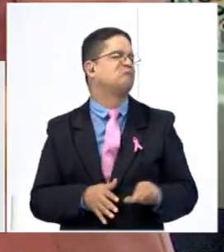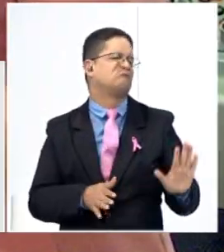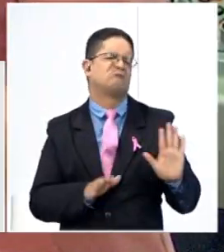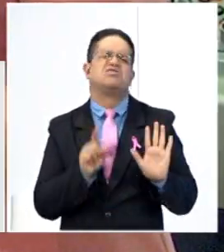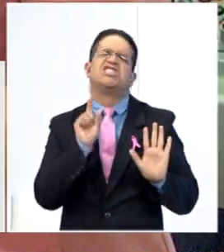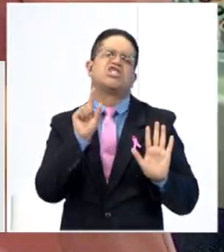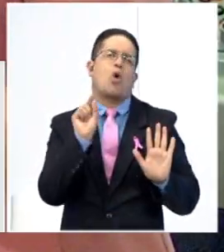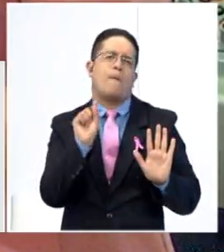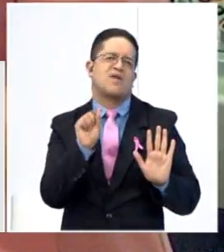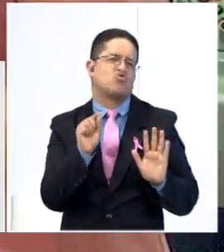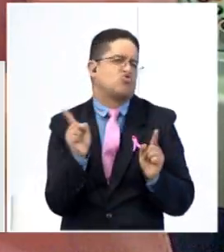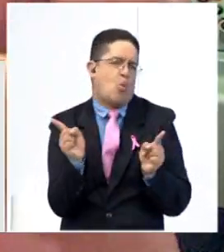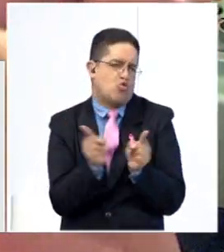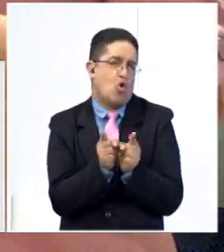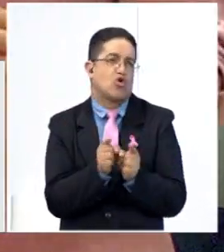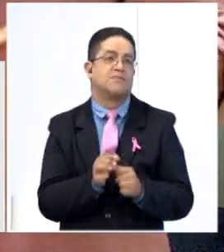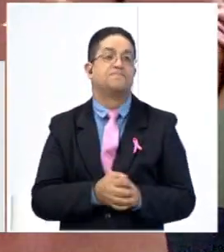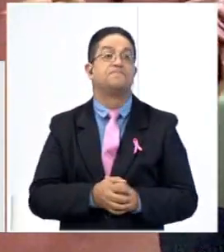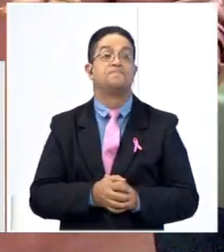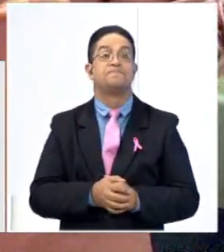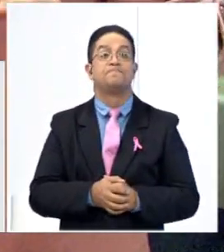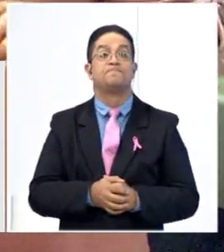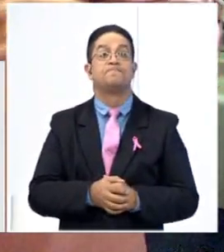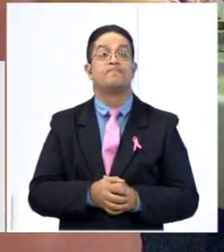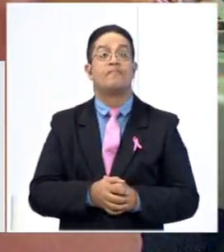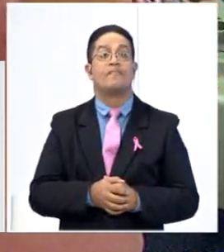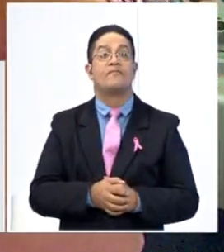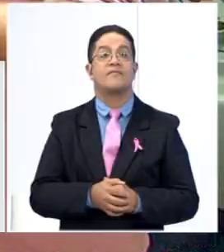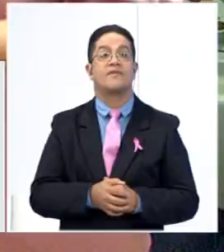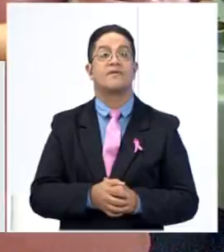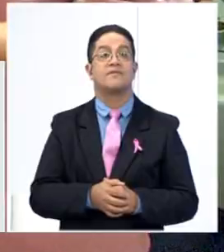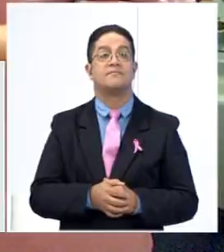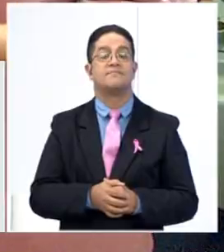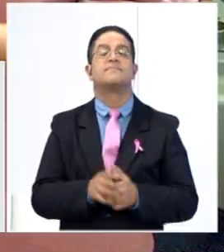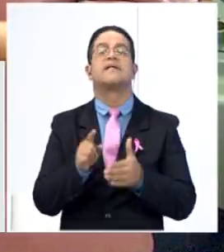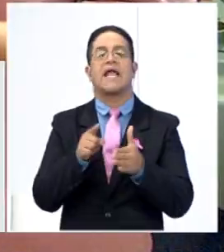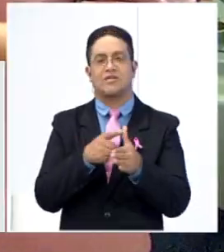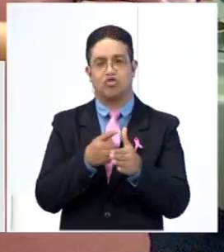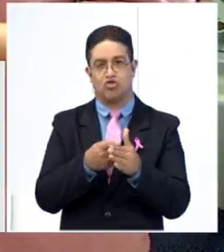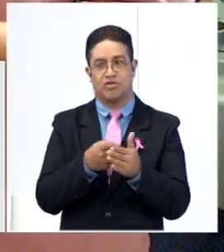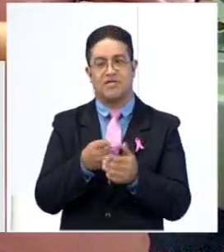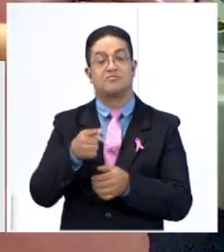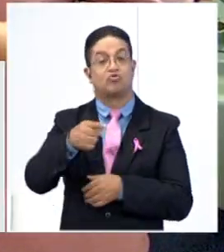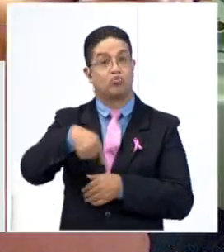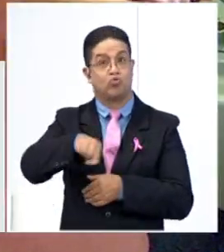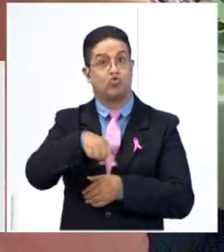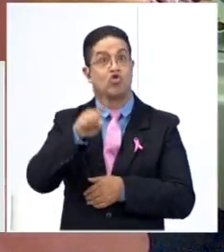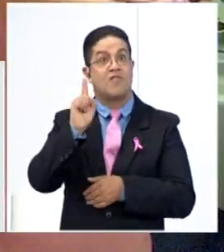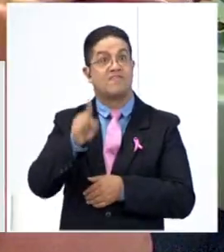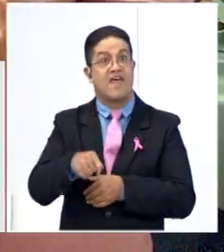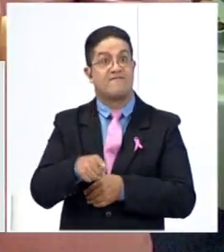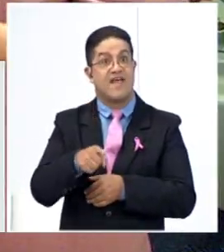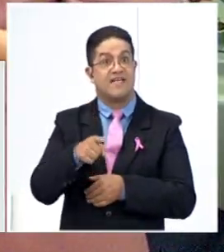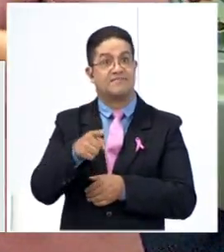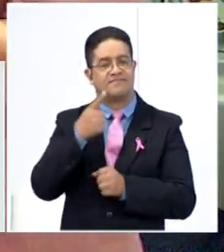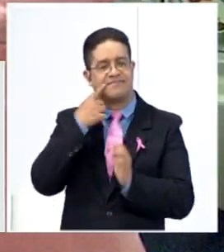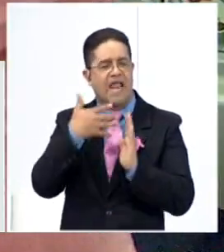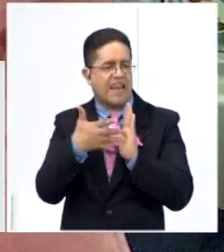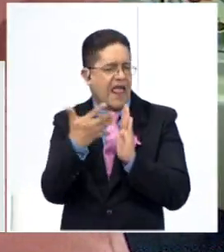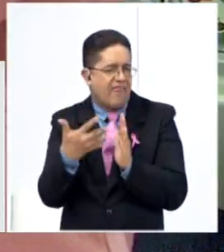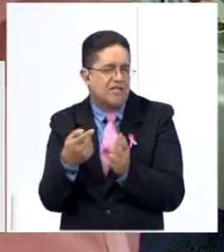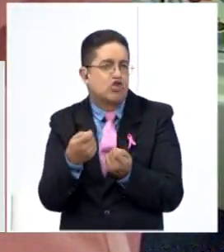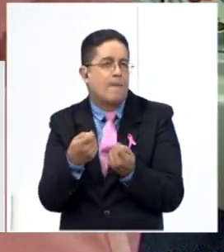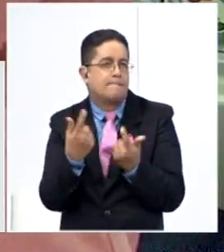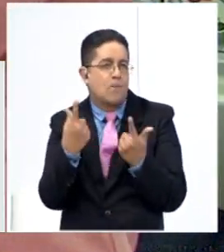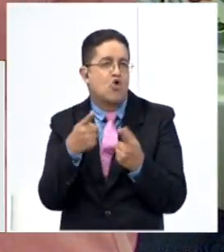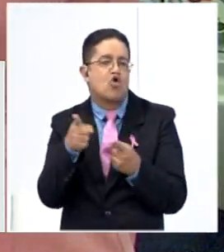5 minutos, es algo corto. Vamos entonces a ir hacia el lado de la protección porque para eso, aunque la radiación es muy pequeña, bien